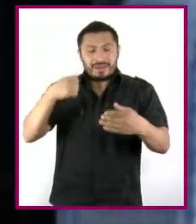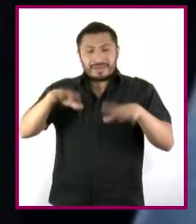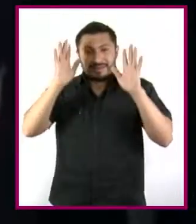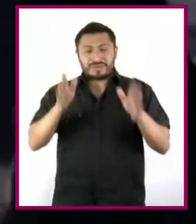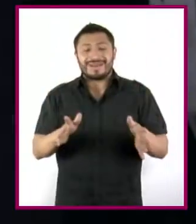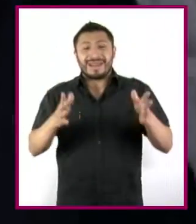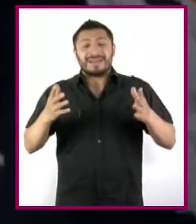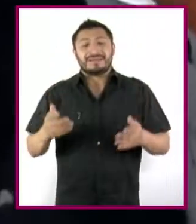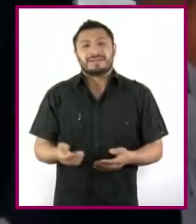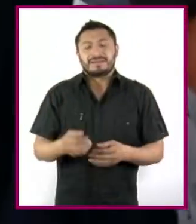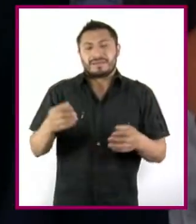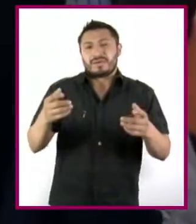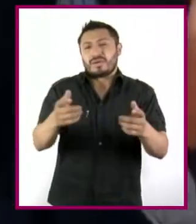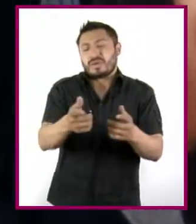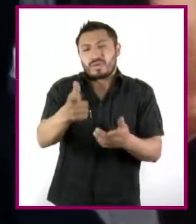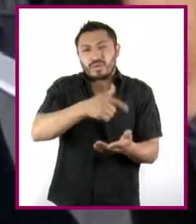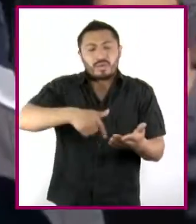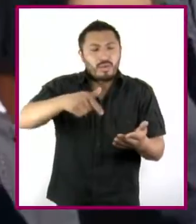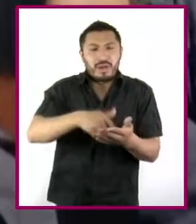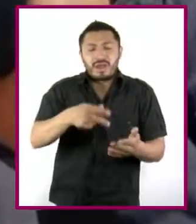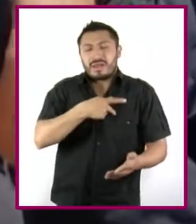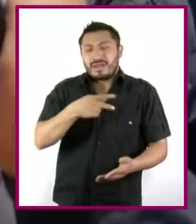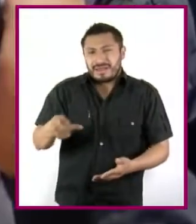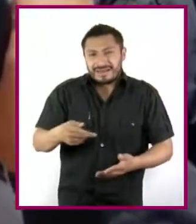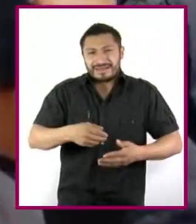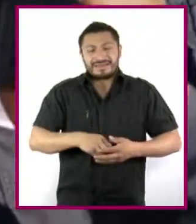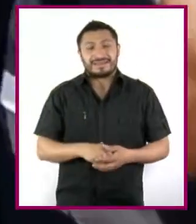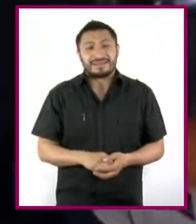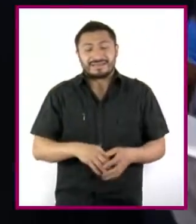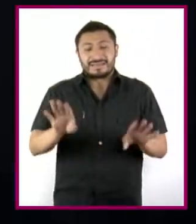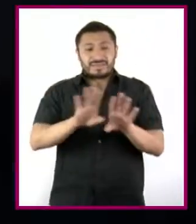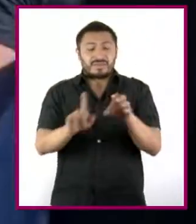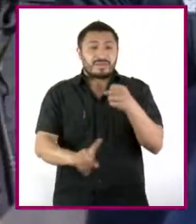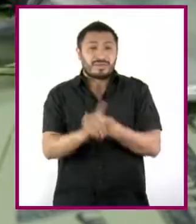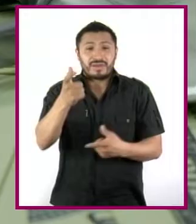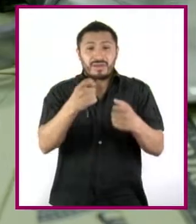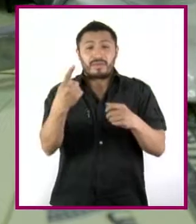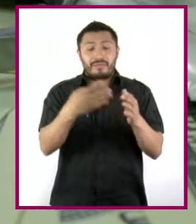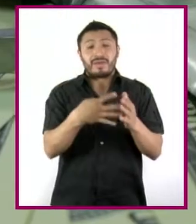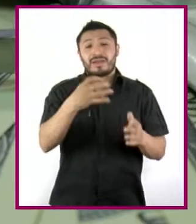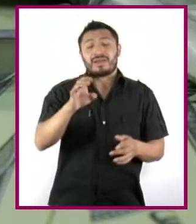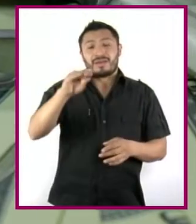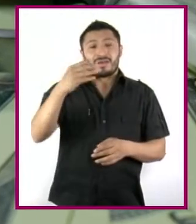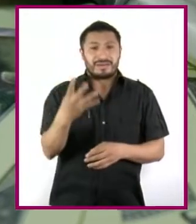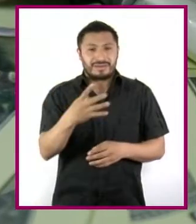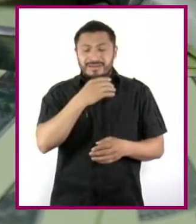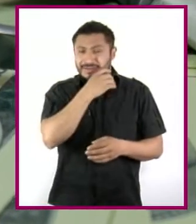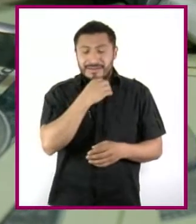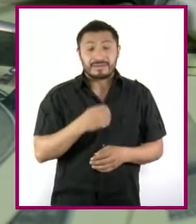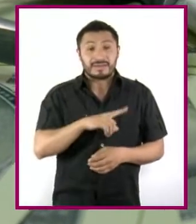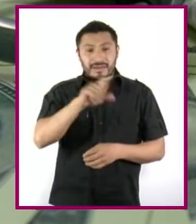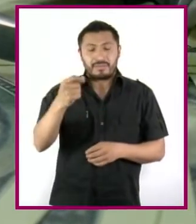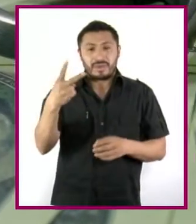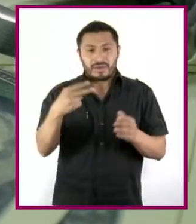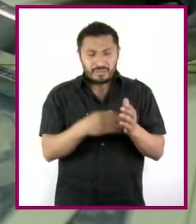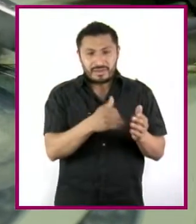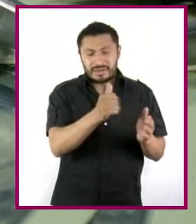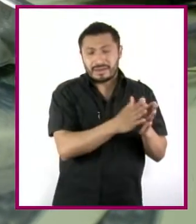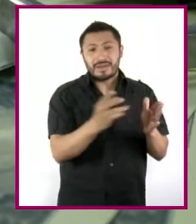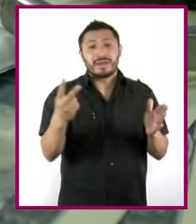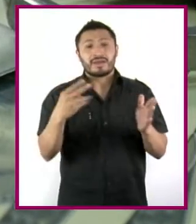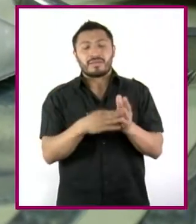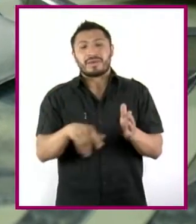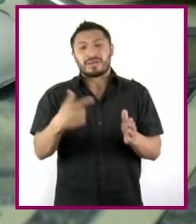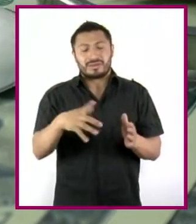poblaciones marginadas, como respuesta a la crisis económica de 1994. En el sexenio de 2006 a 2012, la lucha